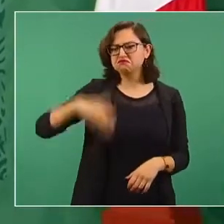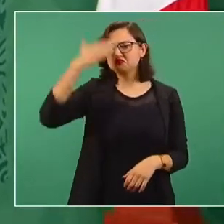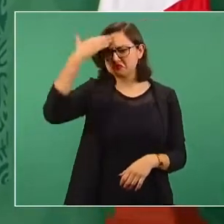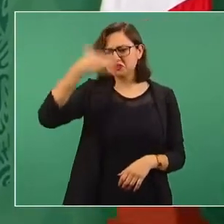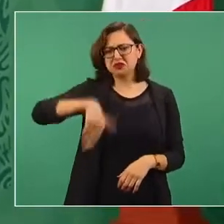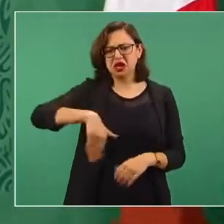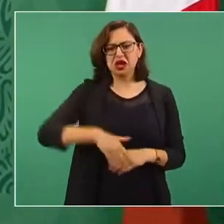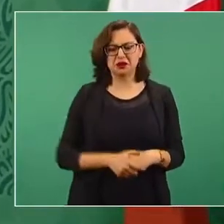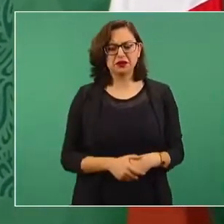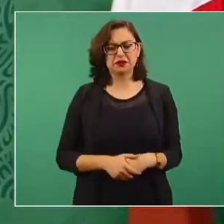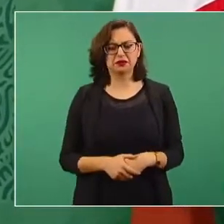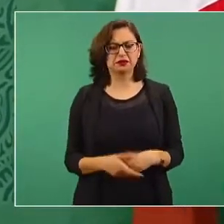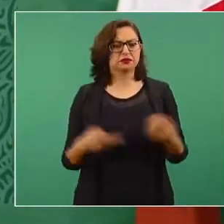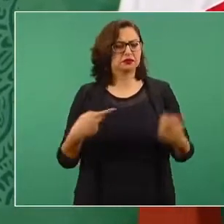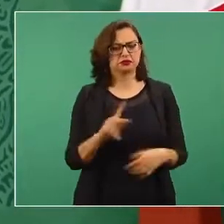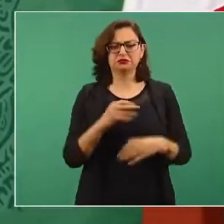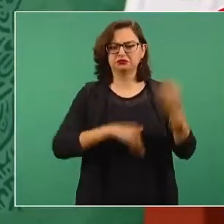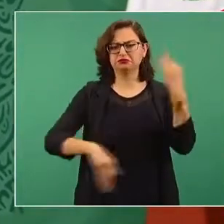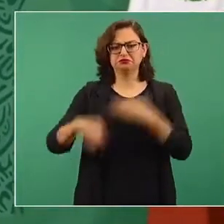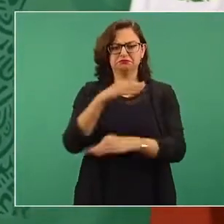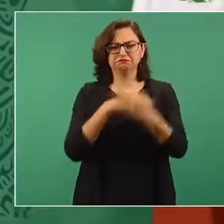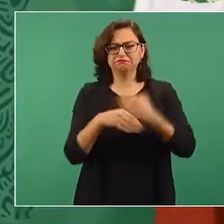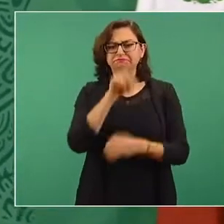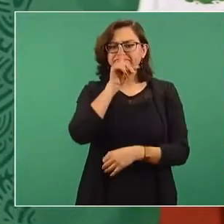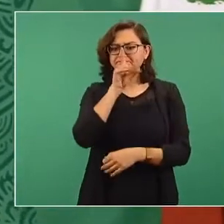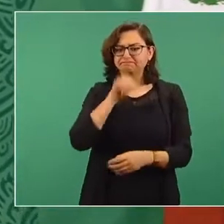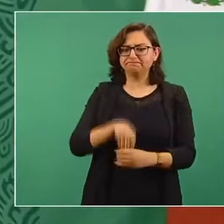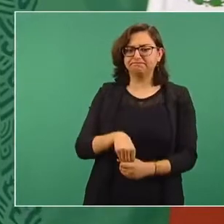hasta medios de comunicación.